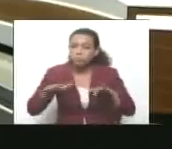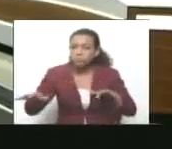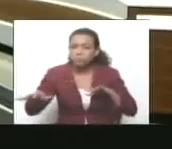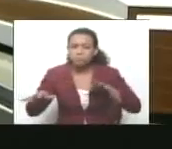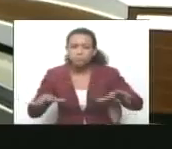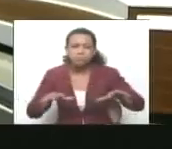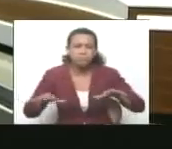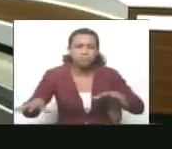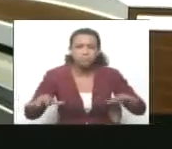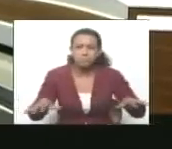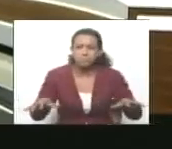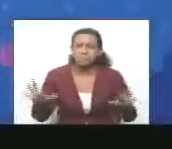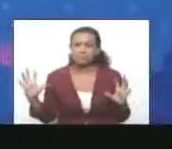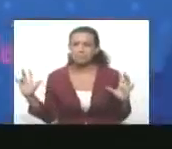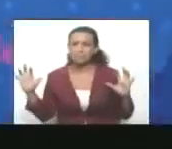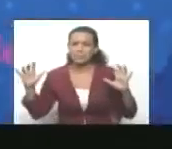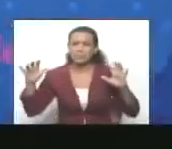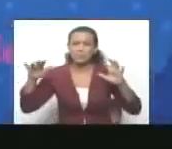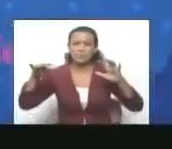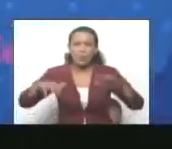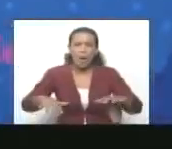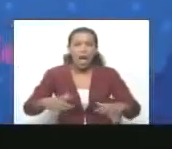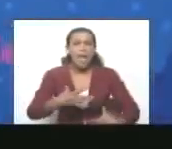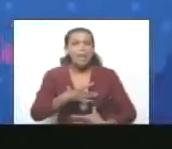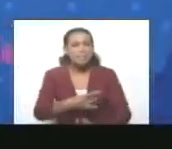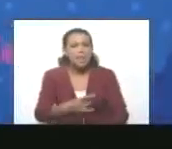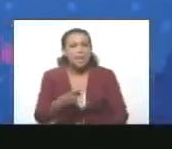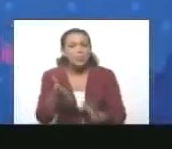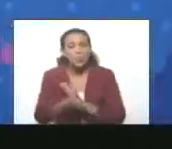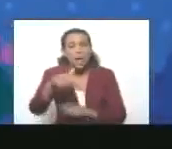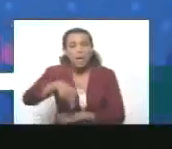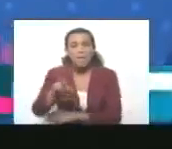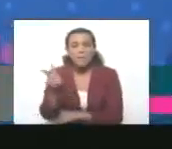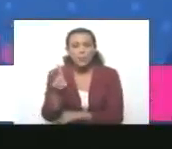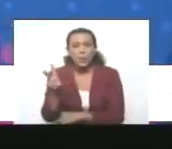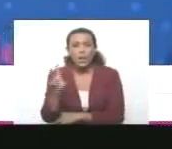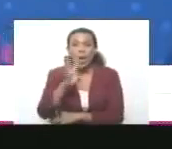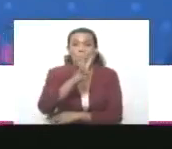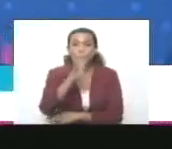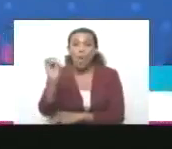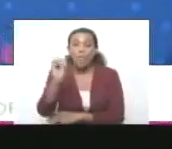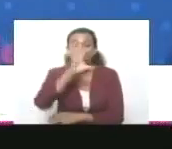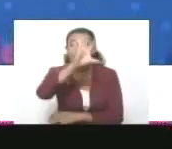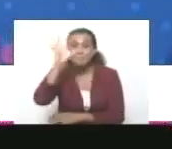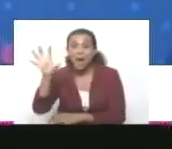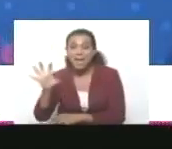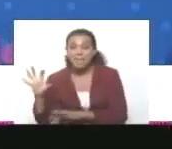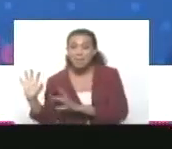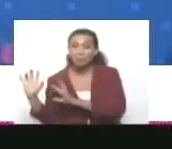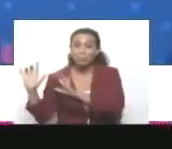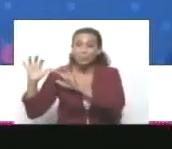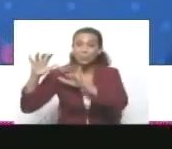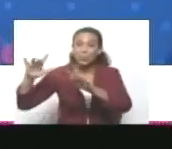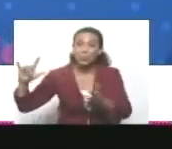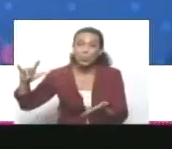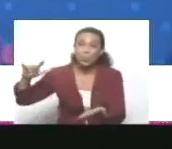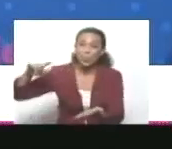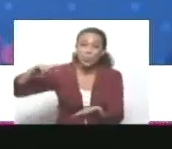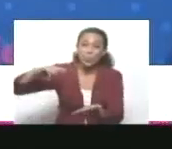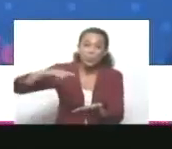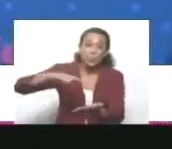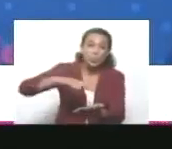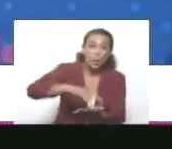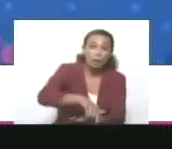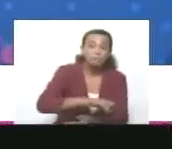sistema mundial. Todas estas iniciativas que vinieron a Venezuela, 40 países... inspirados. 40 países. Sí,